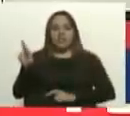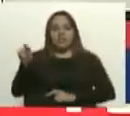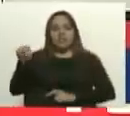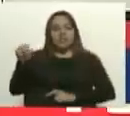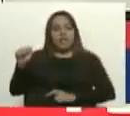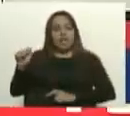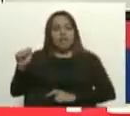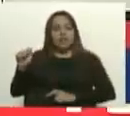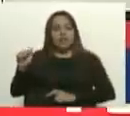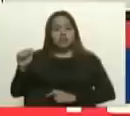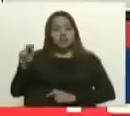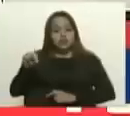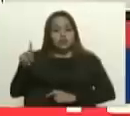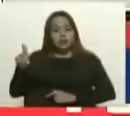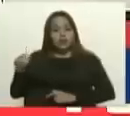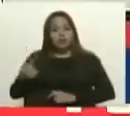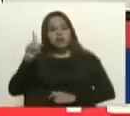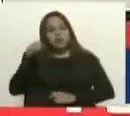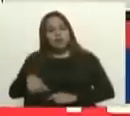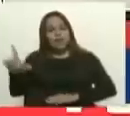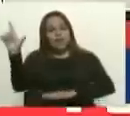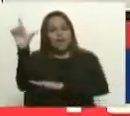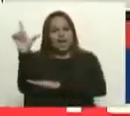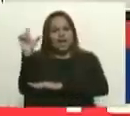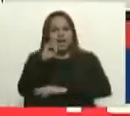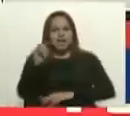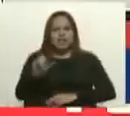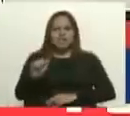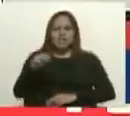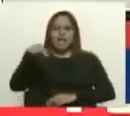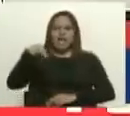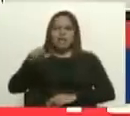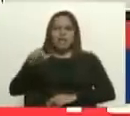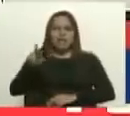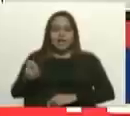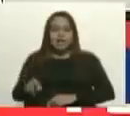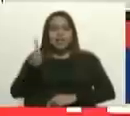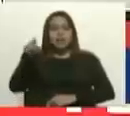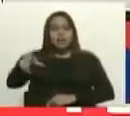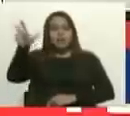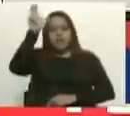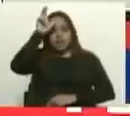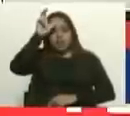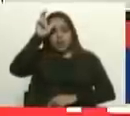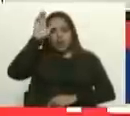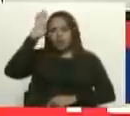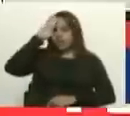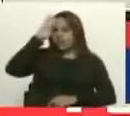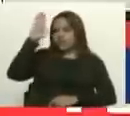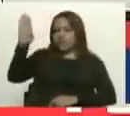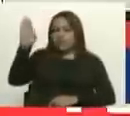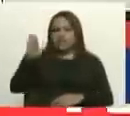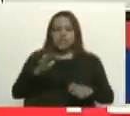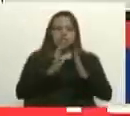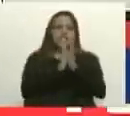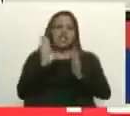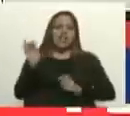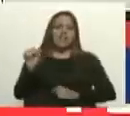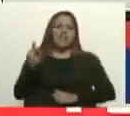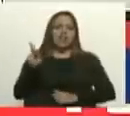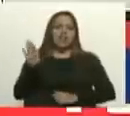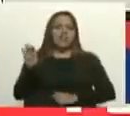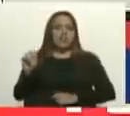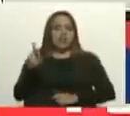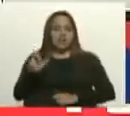Sarare, en Falcón, Pueblo Nuevo, en Barinas, en Santa Bárbara de Barinas, hubo Jorge por allá en